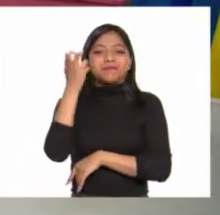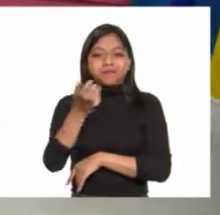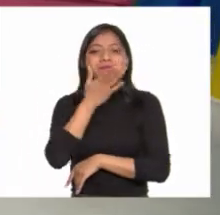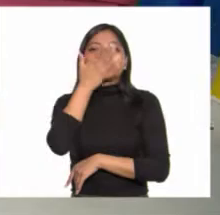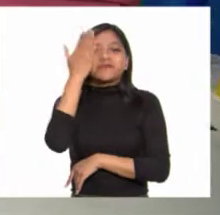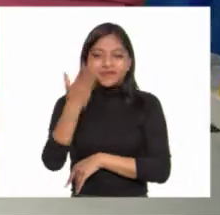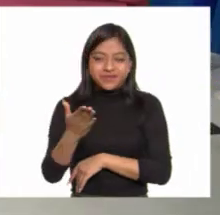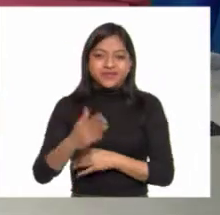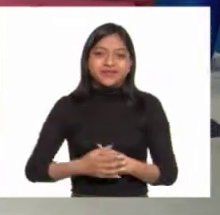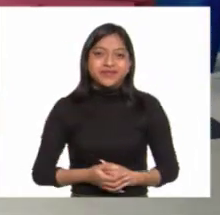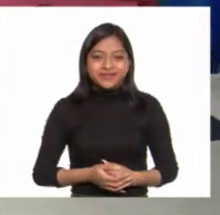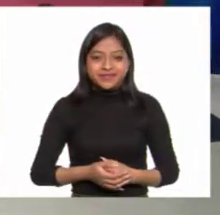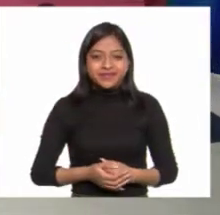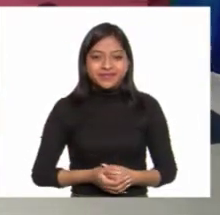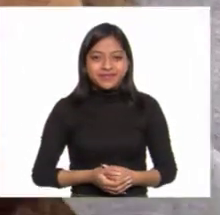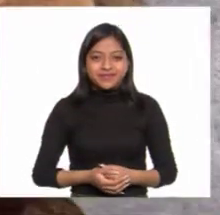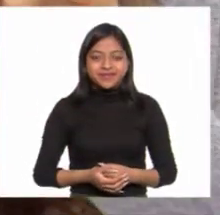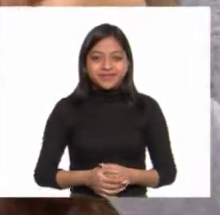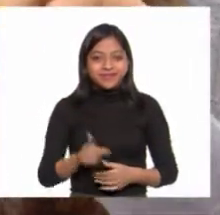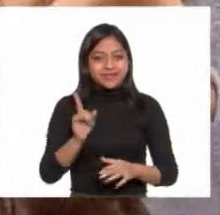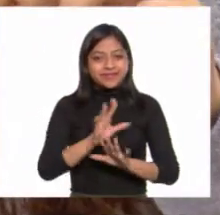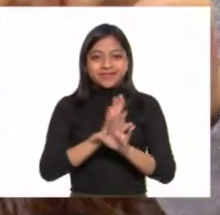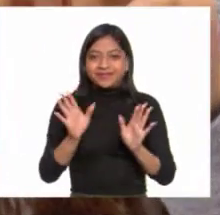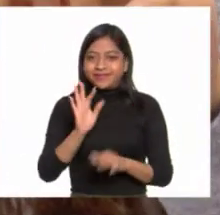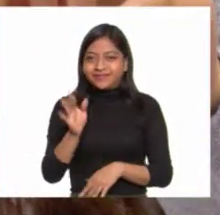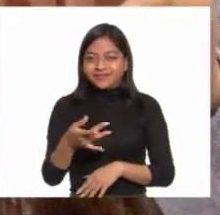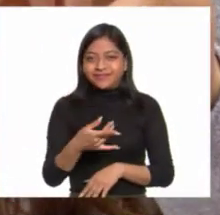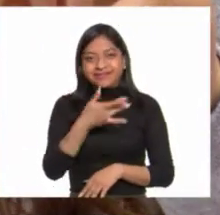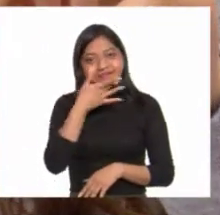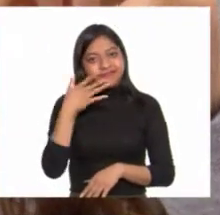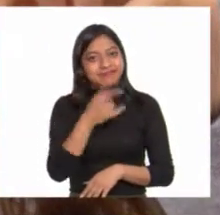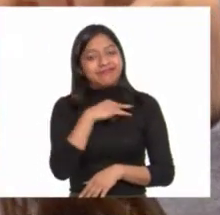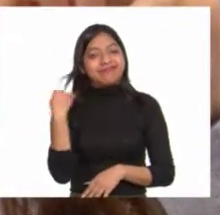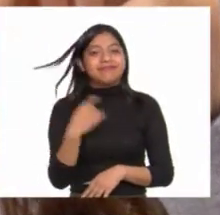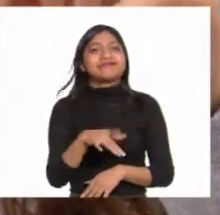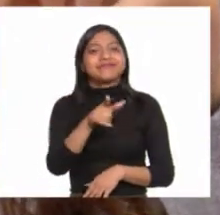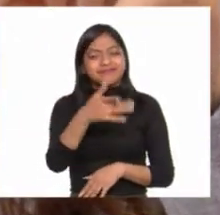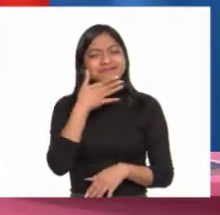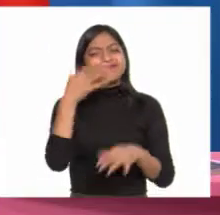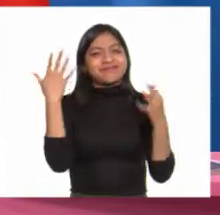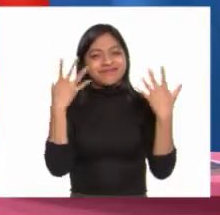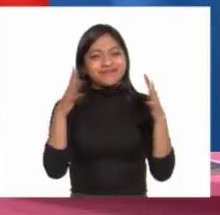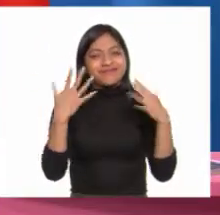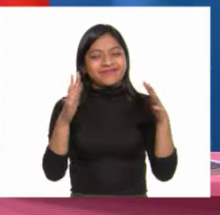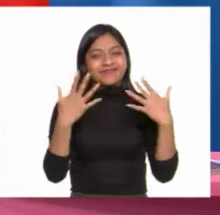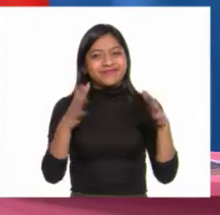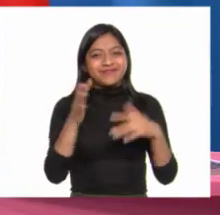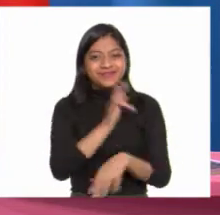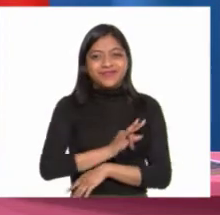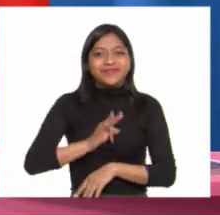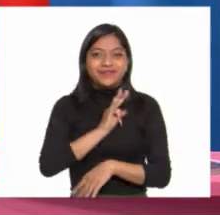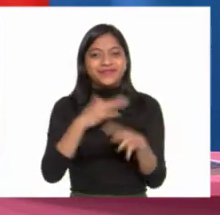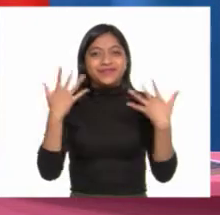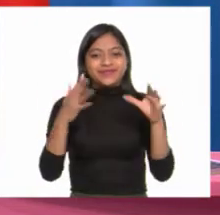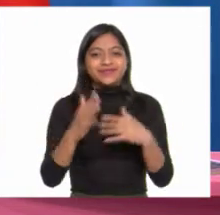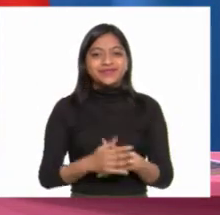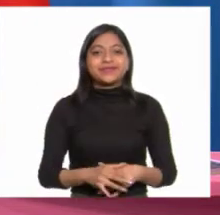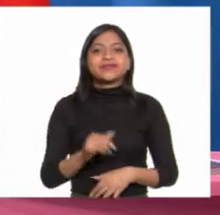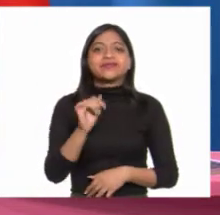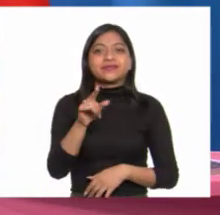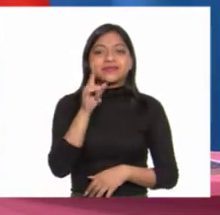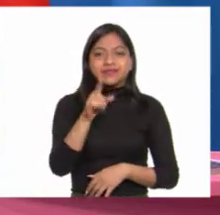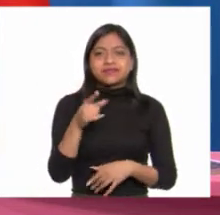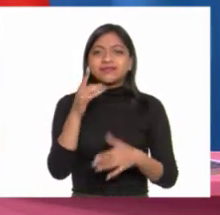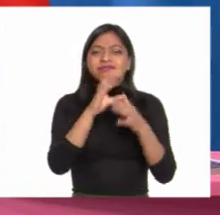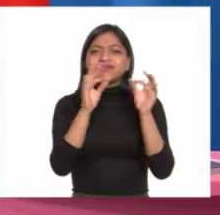Muy bien. Ah, sí, y qué bueno, porque era tu última oportunidad de adivinar. Lo hiciste muy bien, Jenny. Muy bien. Sí. Es que la descripción que